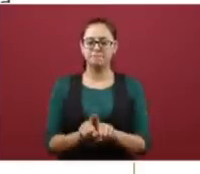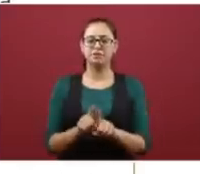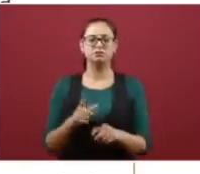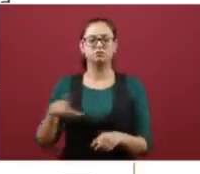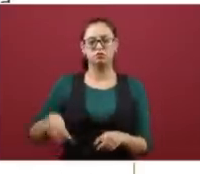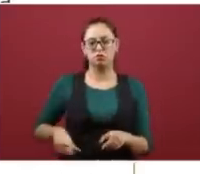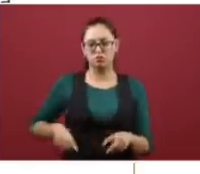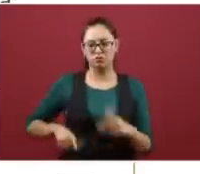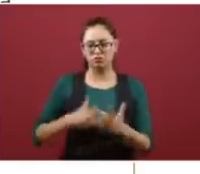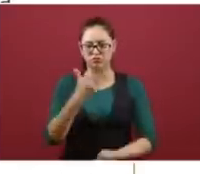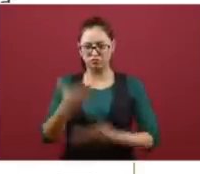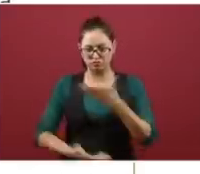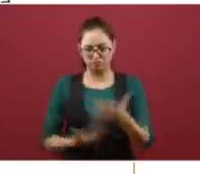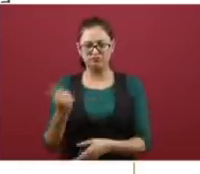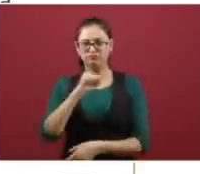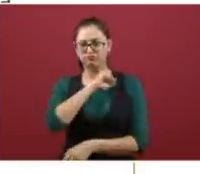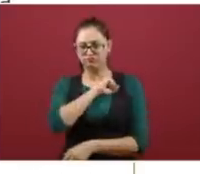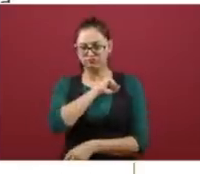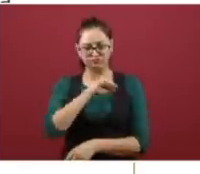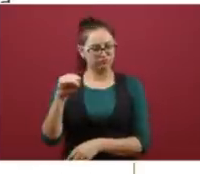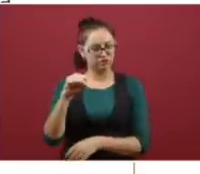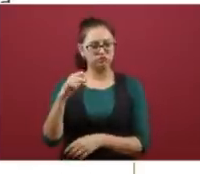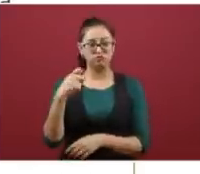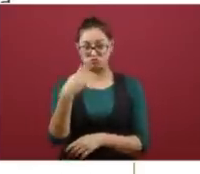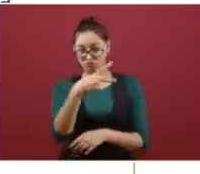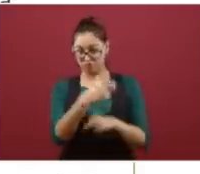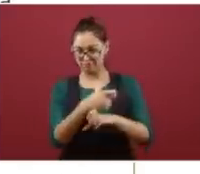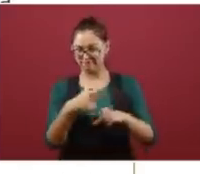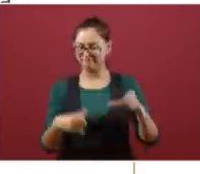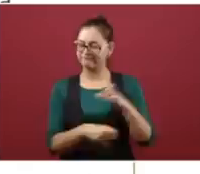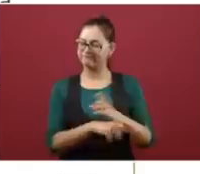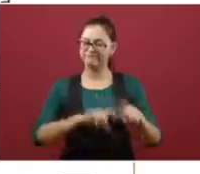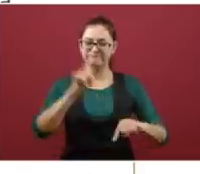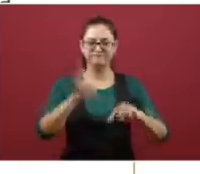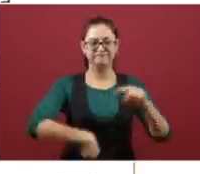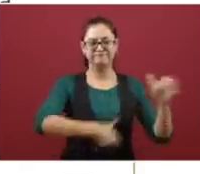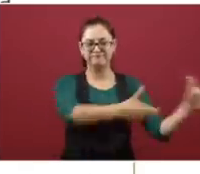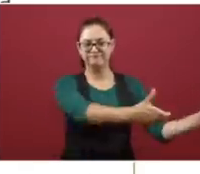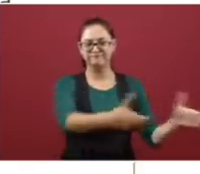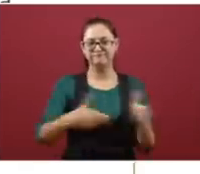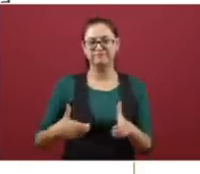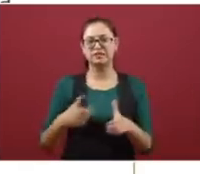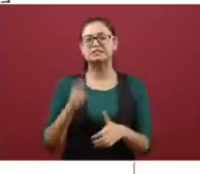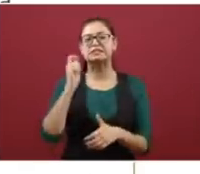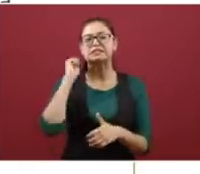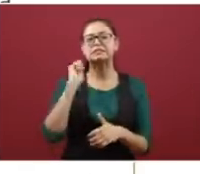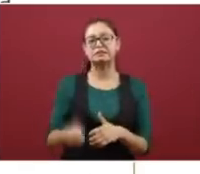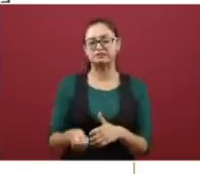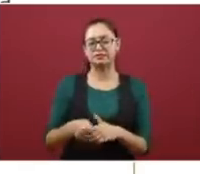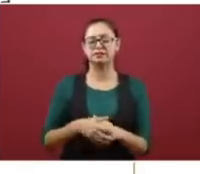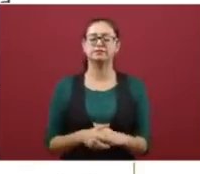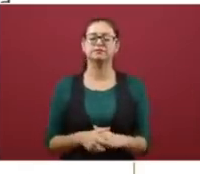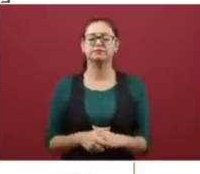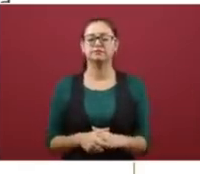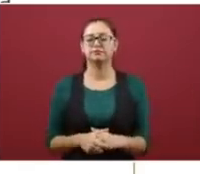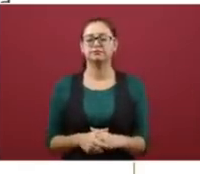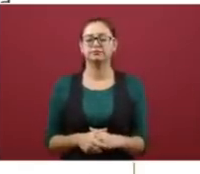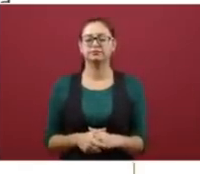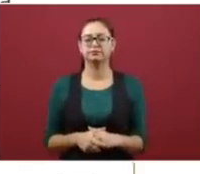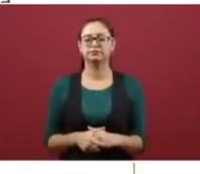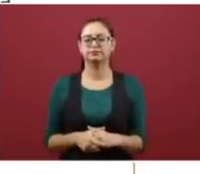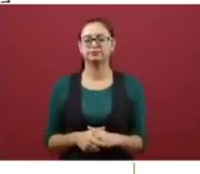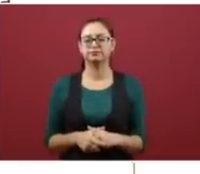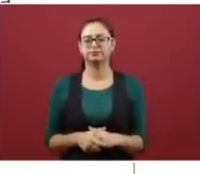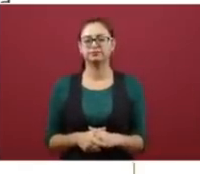públicos el objetivo de esta reforma de extinción de dominio es optimizar los procedimientos